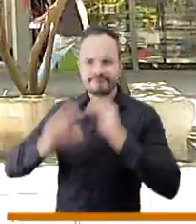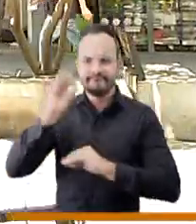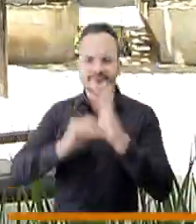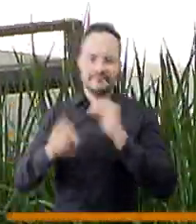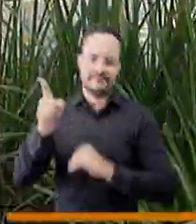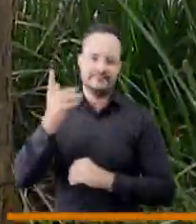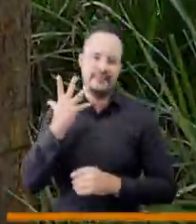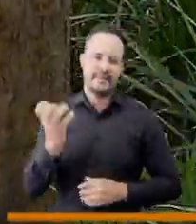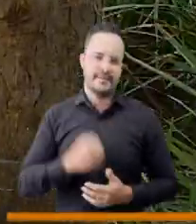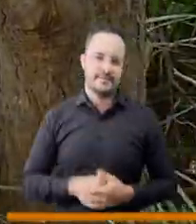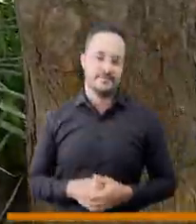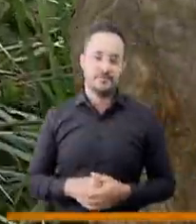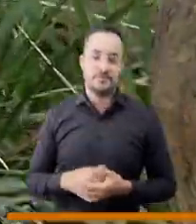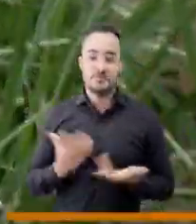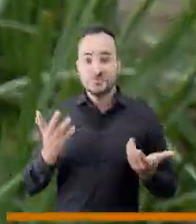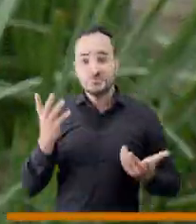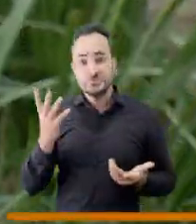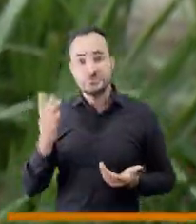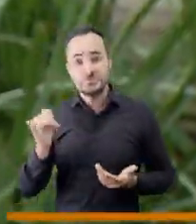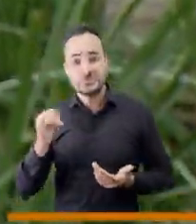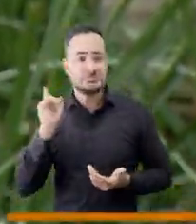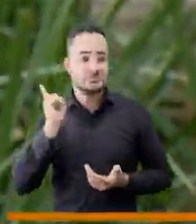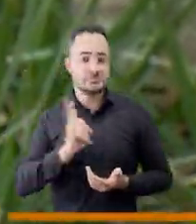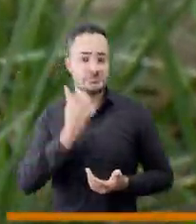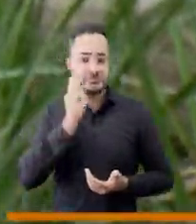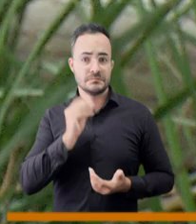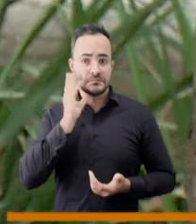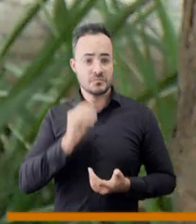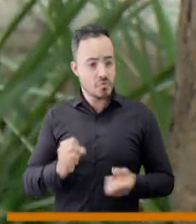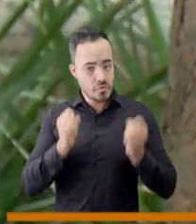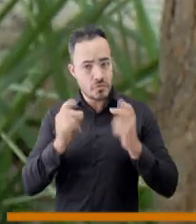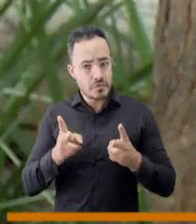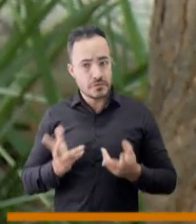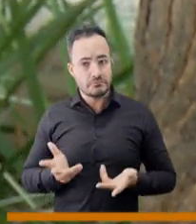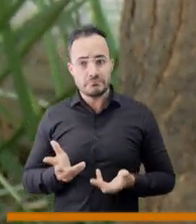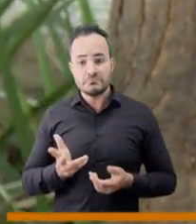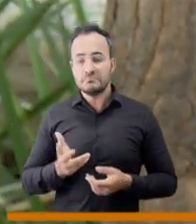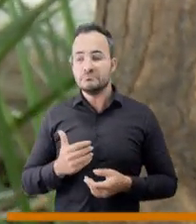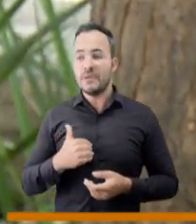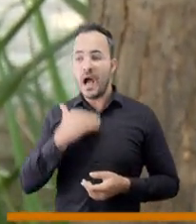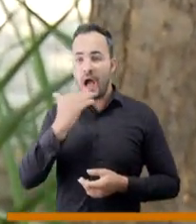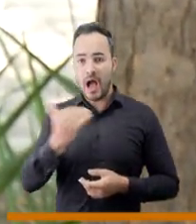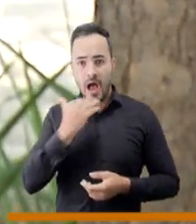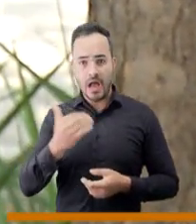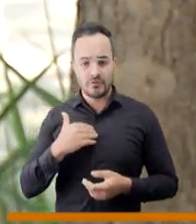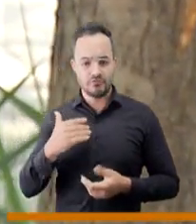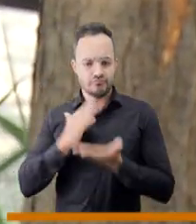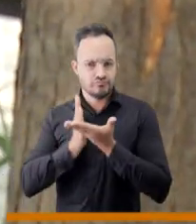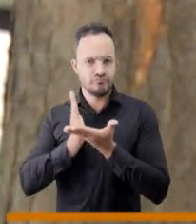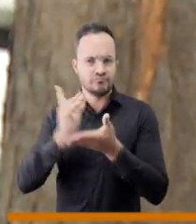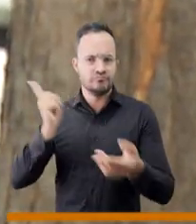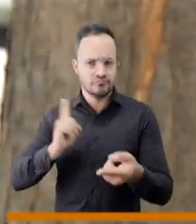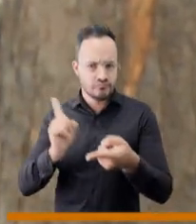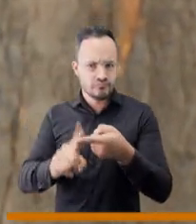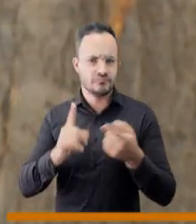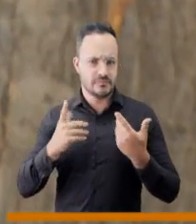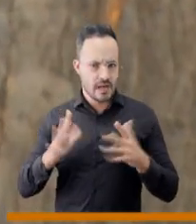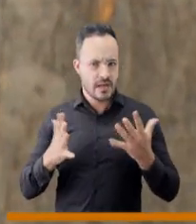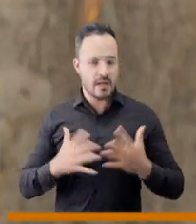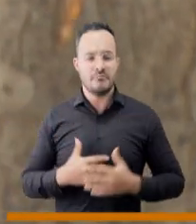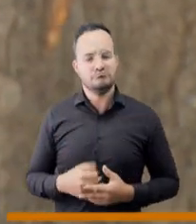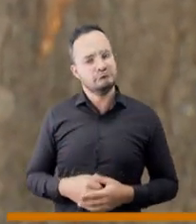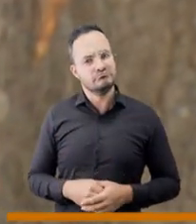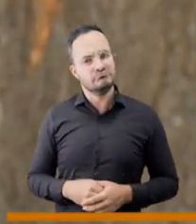más a fondo también, a pesar de que pues, uno puede tener años de experiencia y también años de